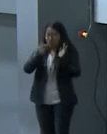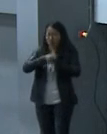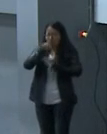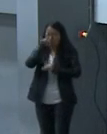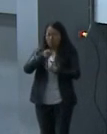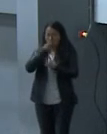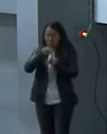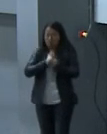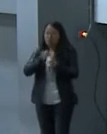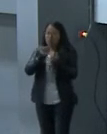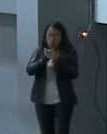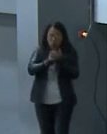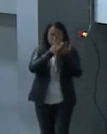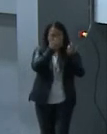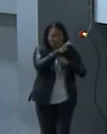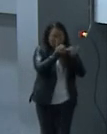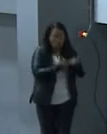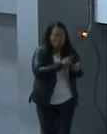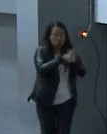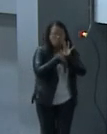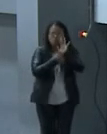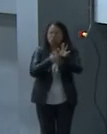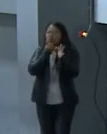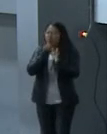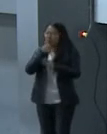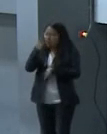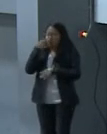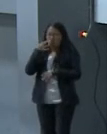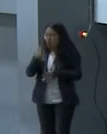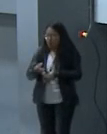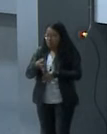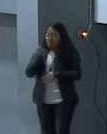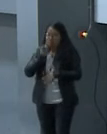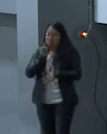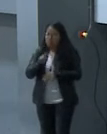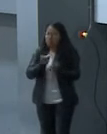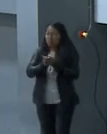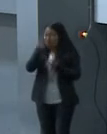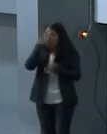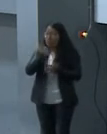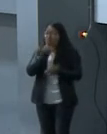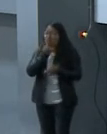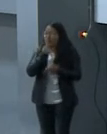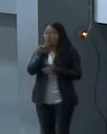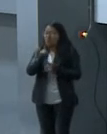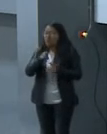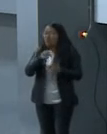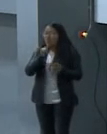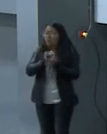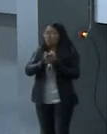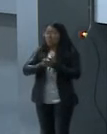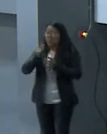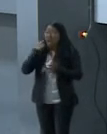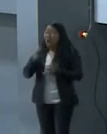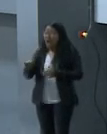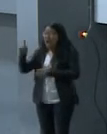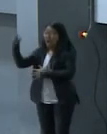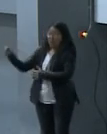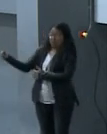por eso es que quería ese espacio para resaltar que no es cierto. Y repito, no nos parece de buena voluntad que se diga que el dinero que